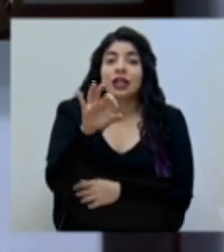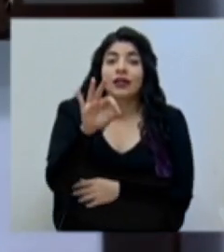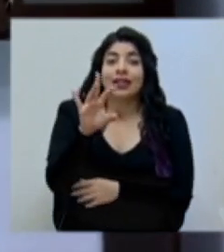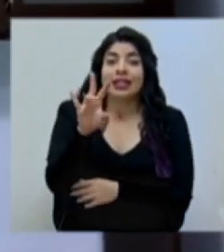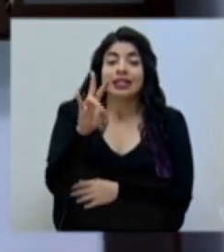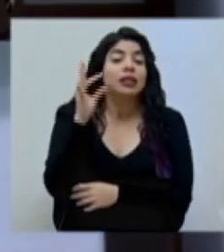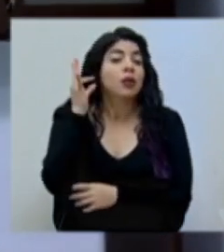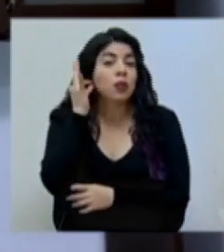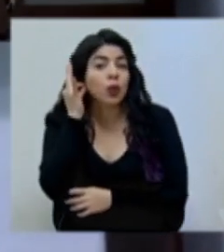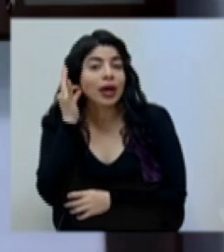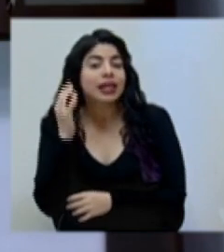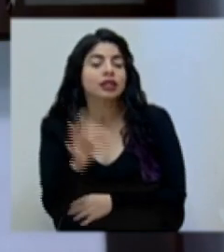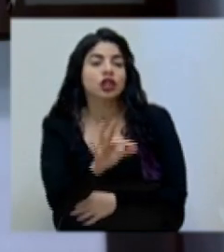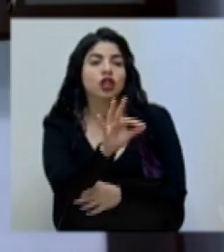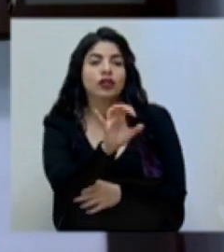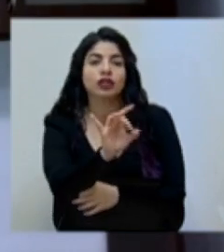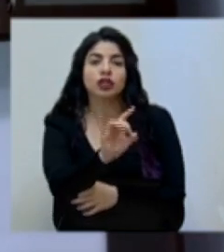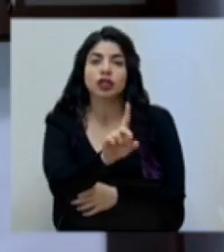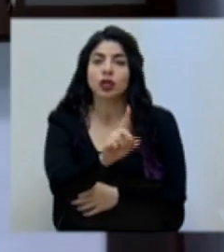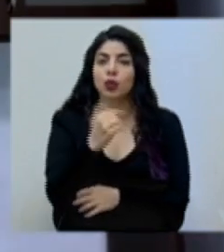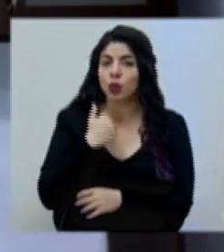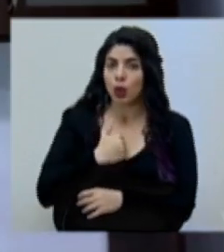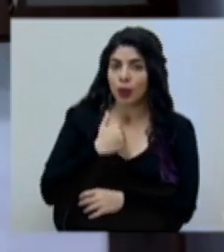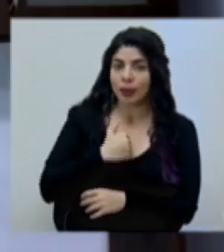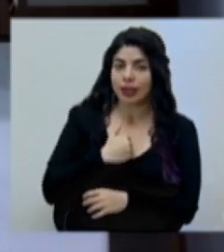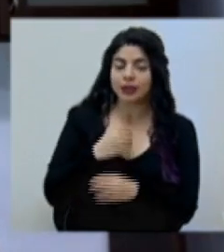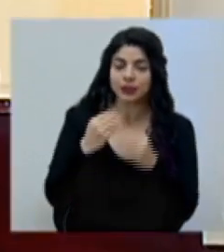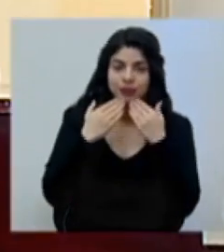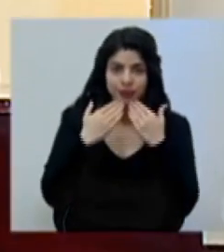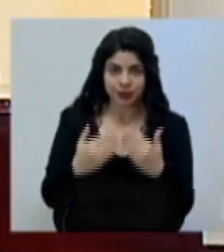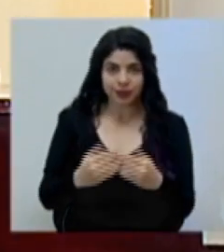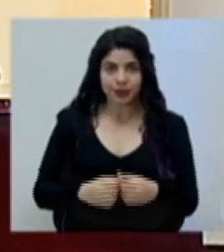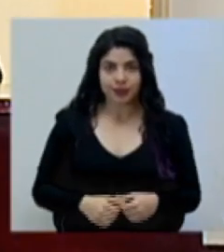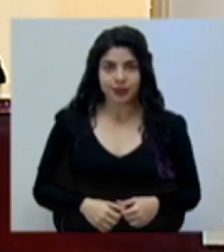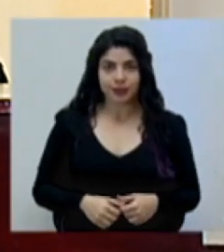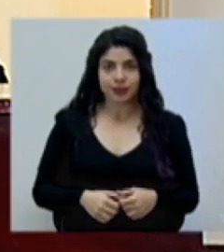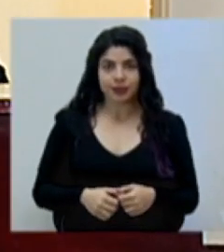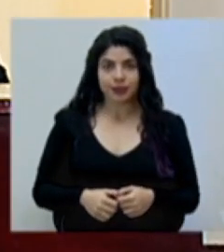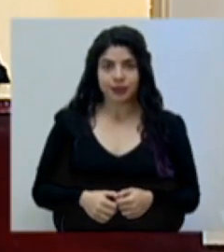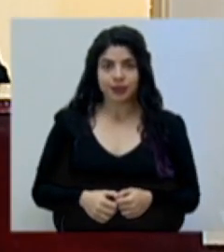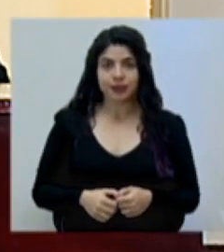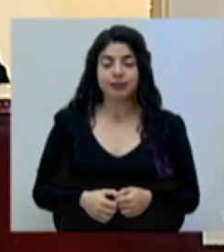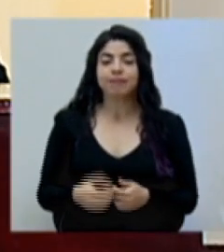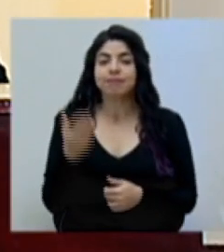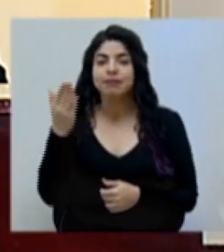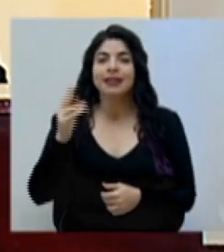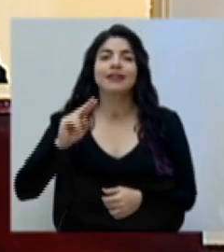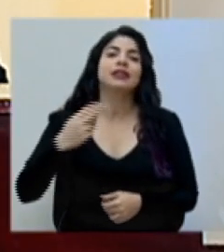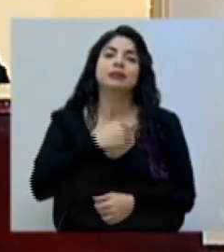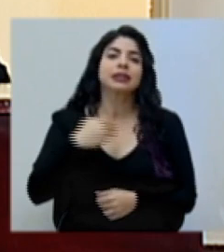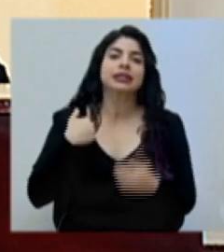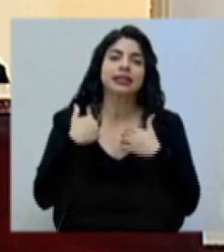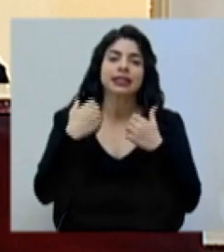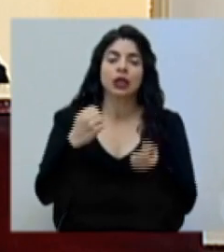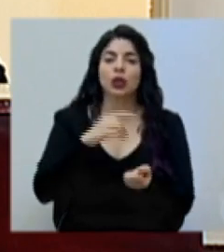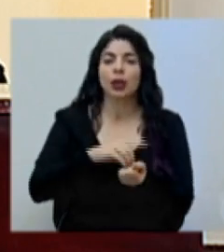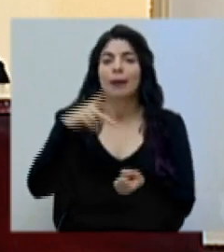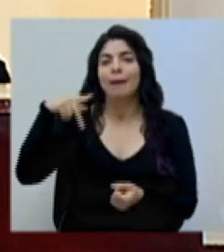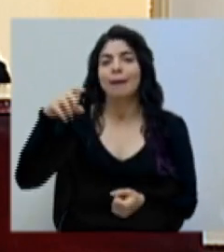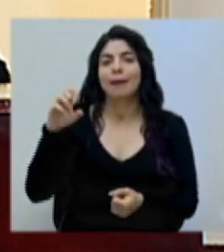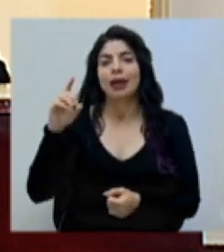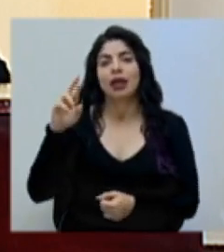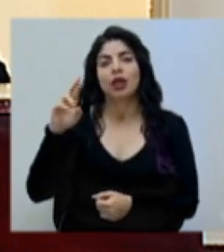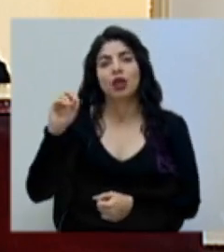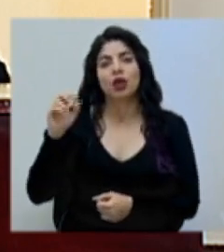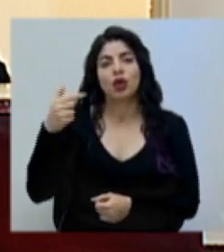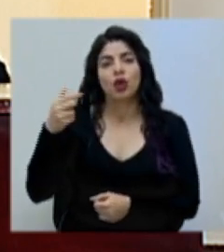597 mujeres y 981 hombres. Muchas gracias. Era el viceministro de Salud, el doctor Pedro González,